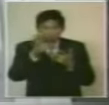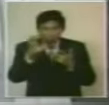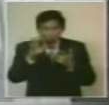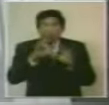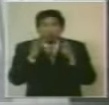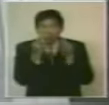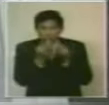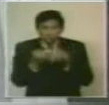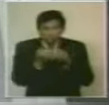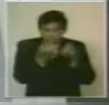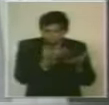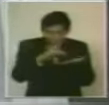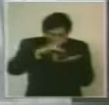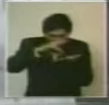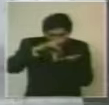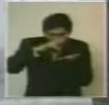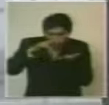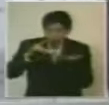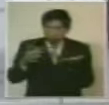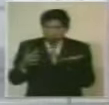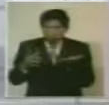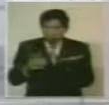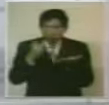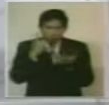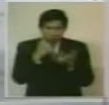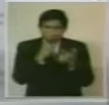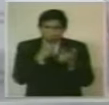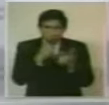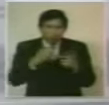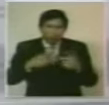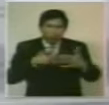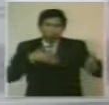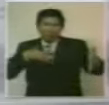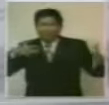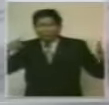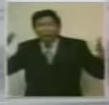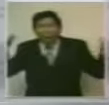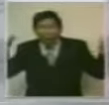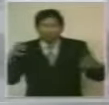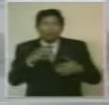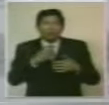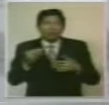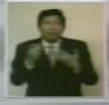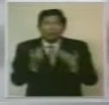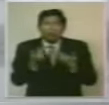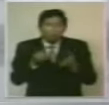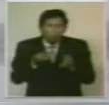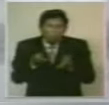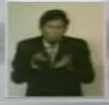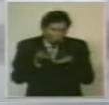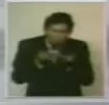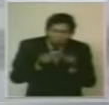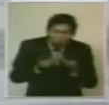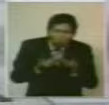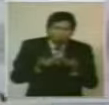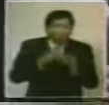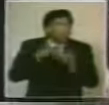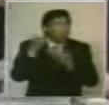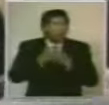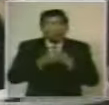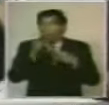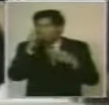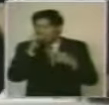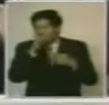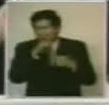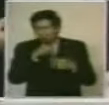familias de entrega de semilla de ajo. Una hectárea por familia. Proyectos fantasma como los anteriores, hay muchos. Según